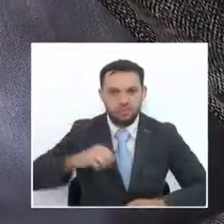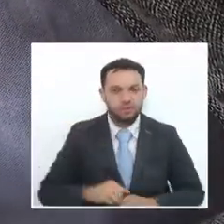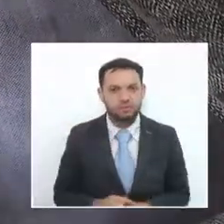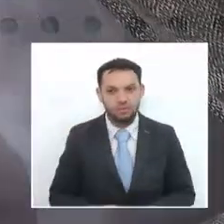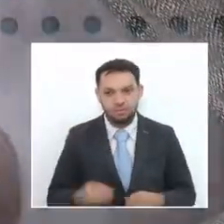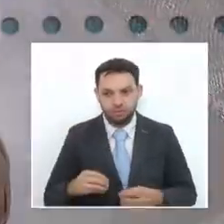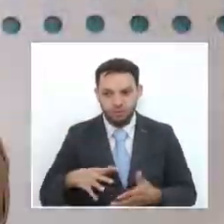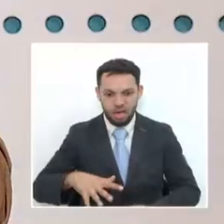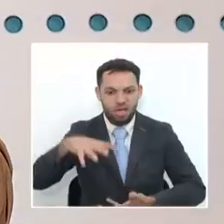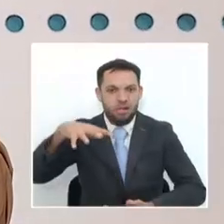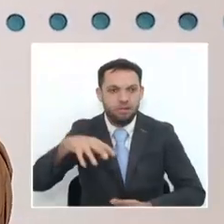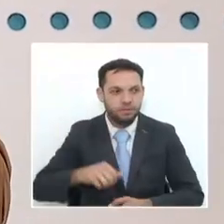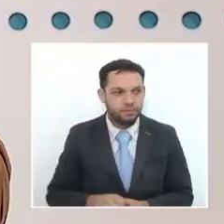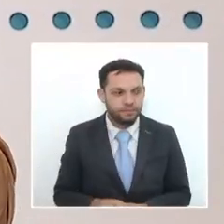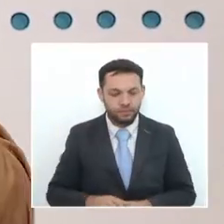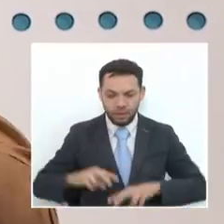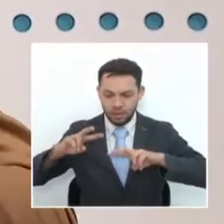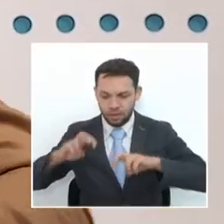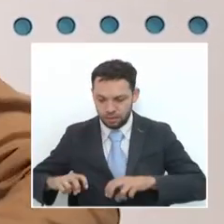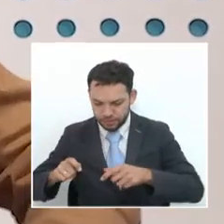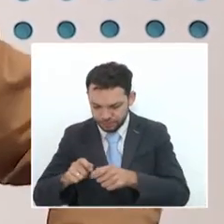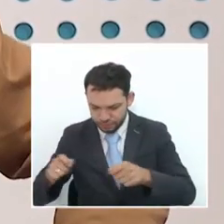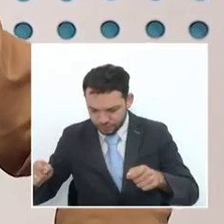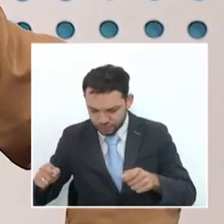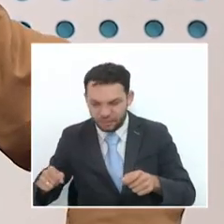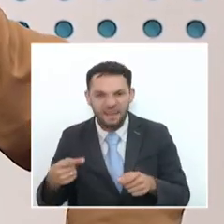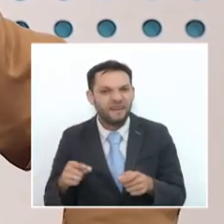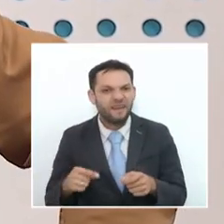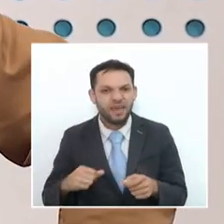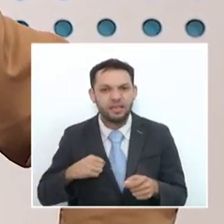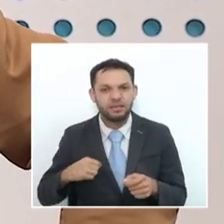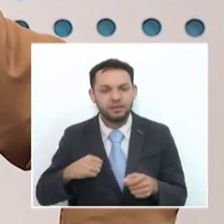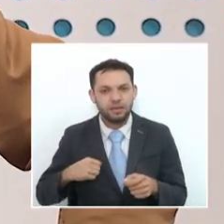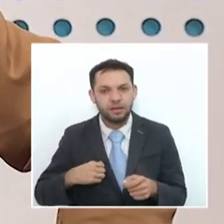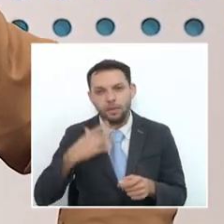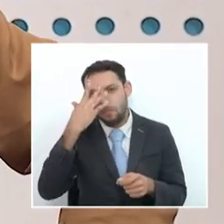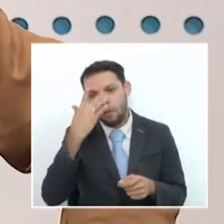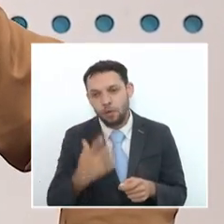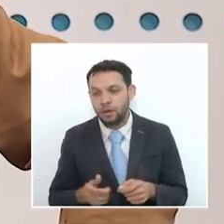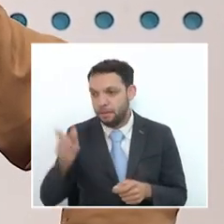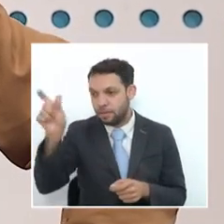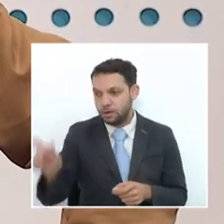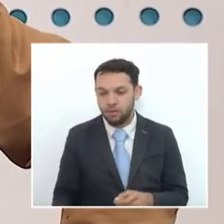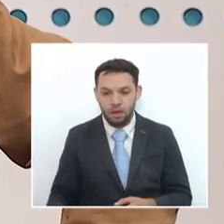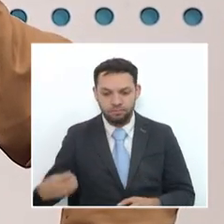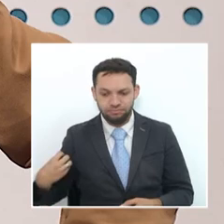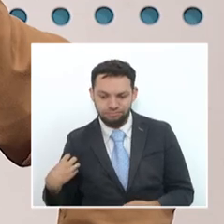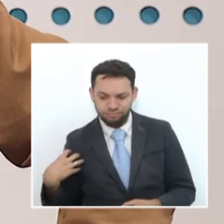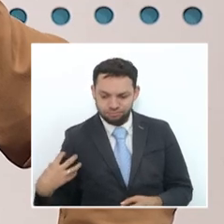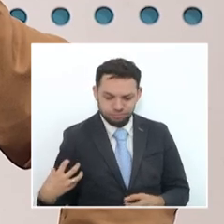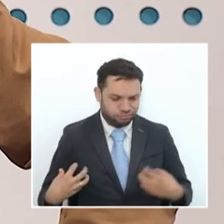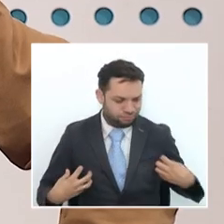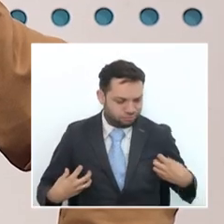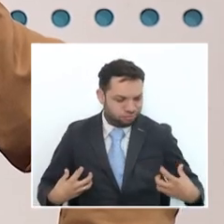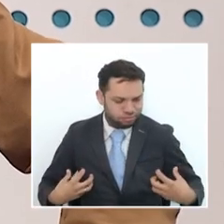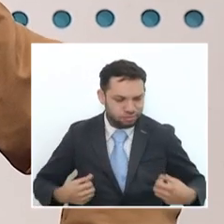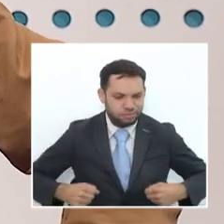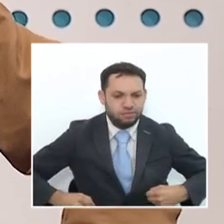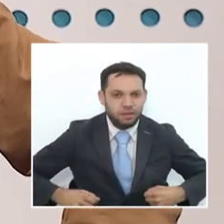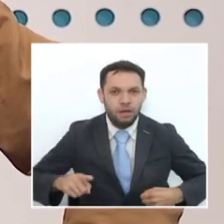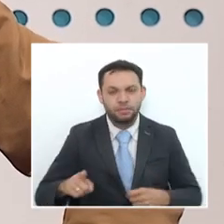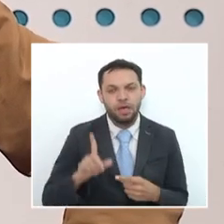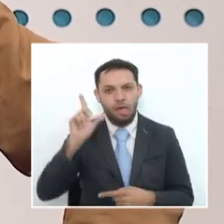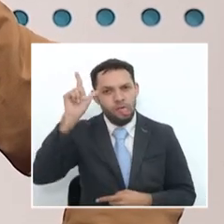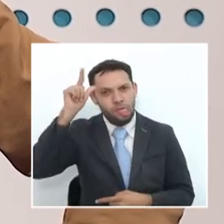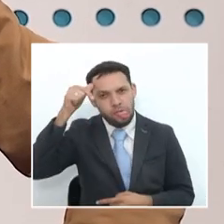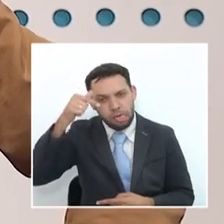exageración. Pero va a ir uno a leer los componentes y uno dice, ¿y por qué tan acuerpado? ¿Y por qué van y consultan por problemas sexuales,